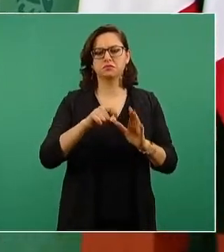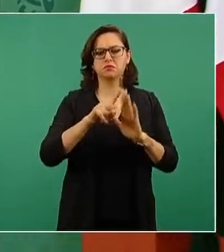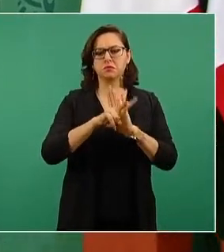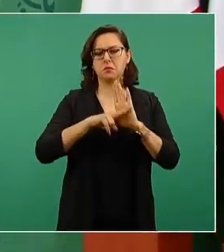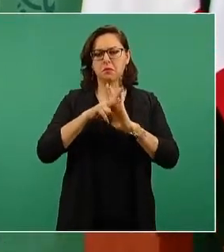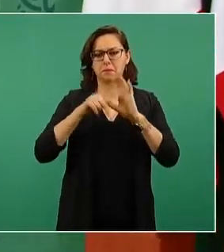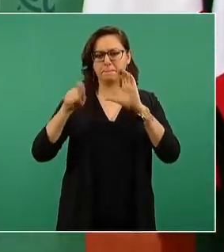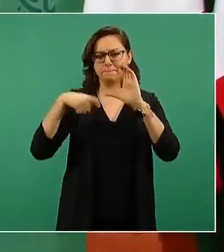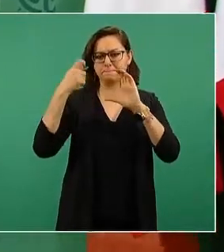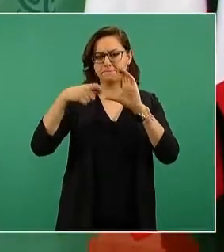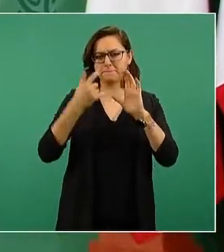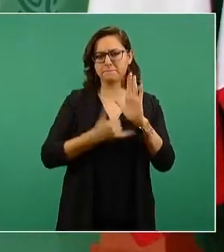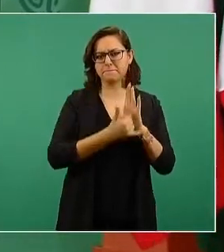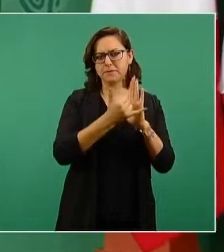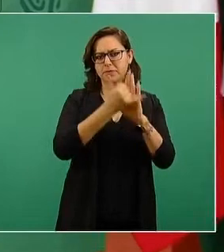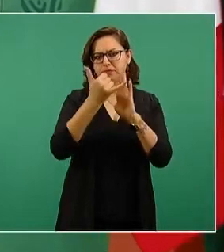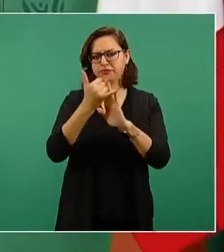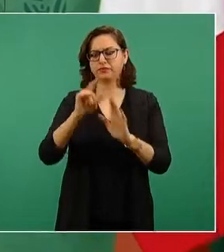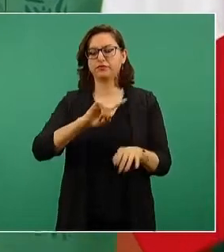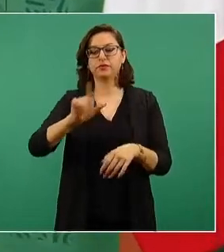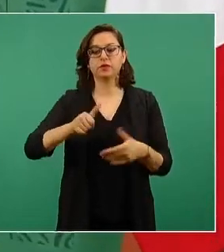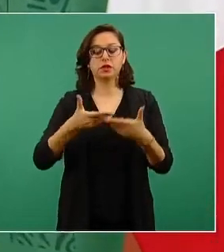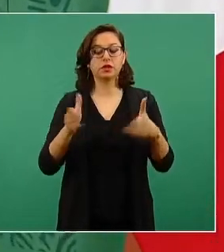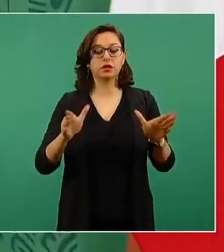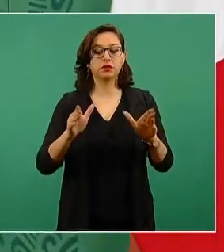preguntas y respuestas.